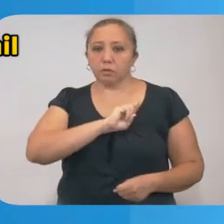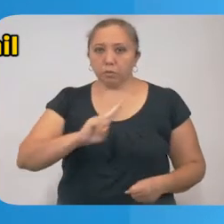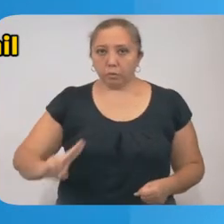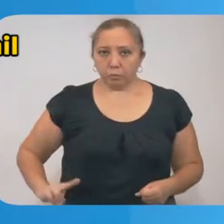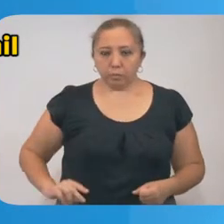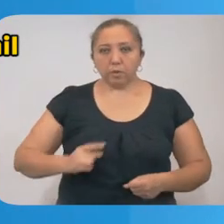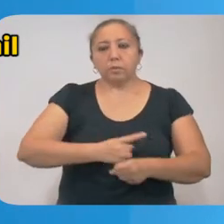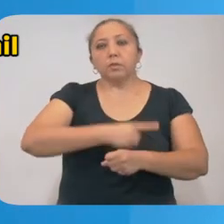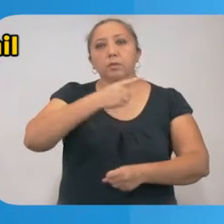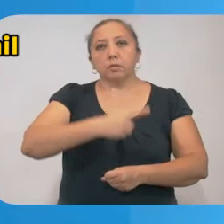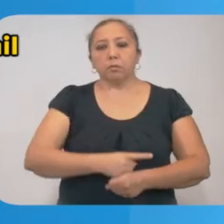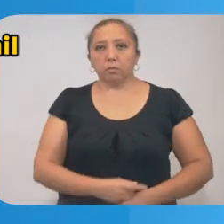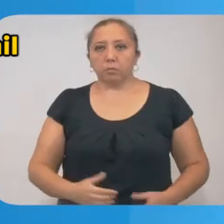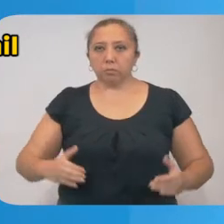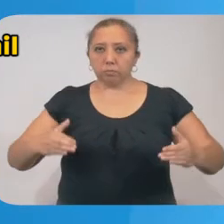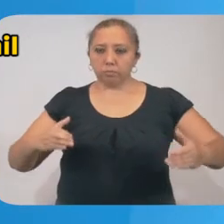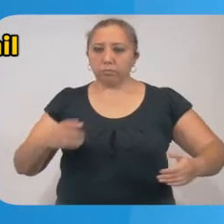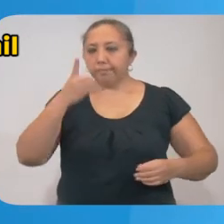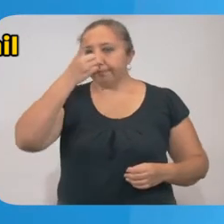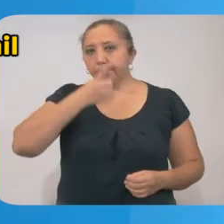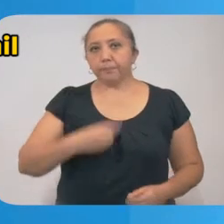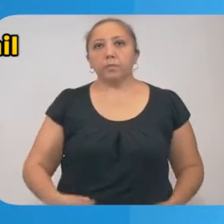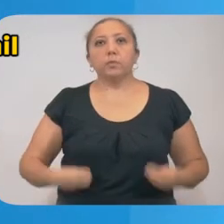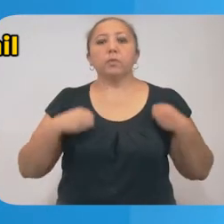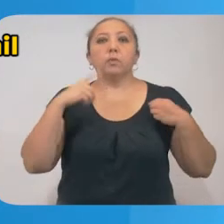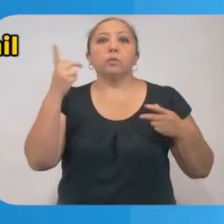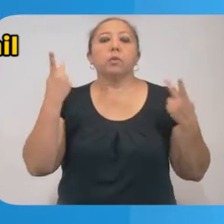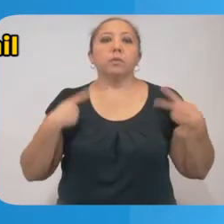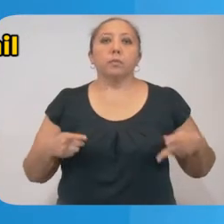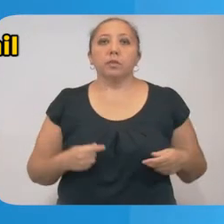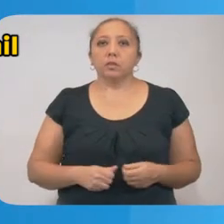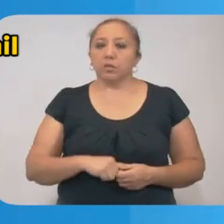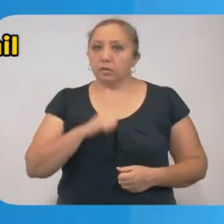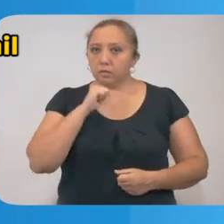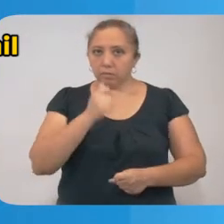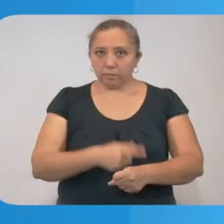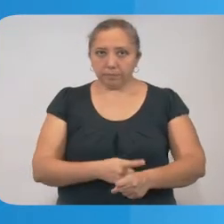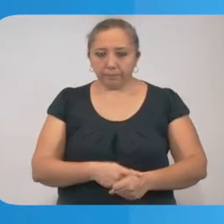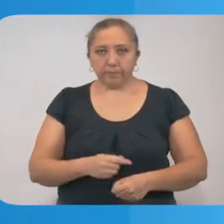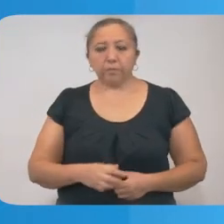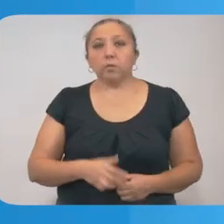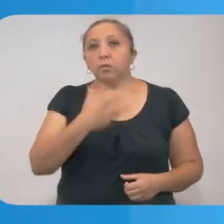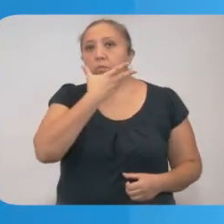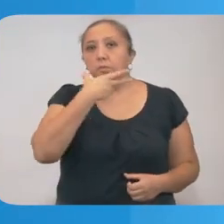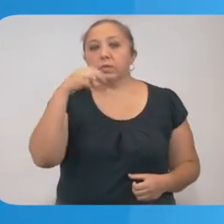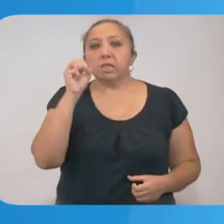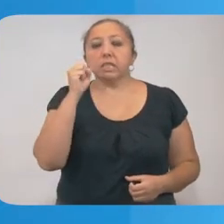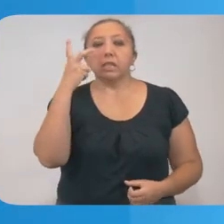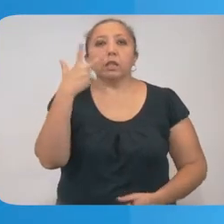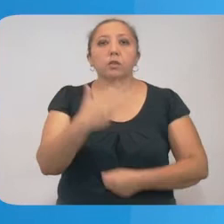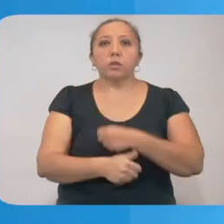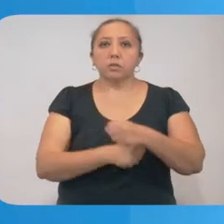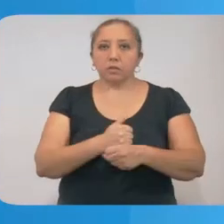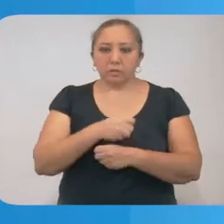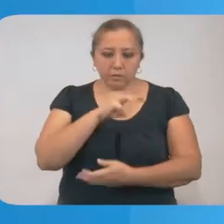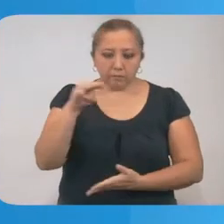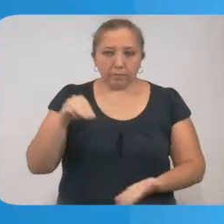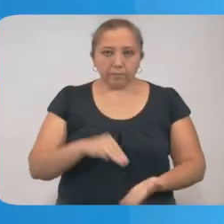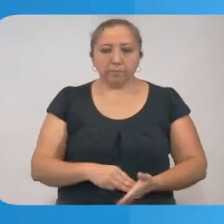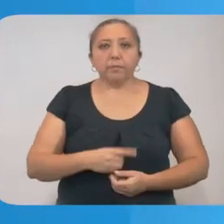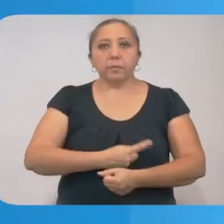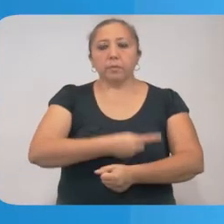hipertensión, obesidad y diabetes, vivía con 1 persona asintomática. hombre de 68 años de Mérida,